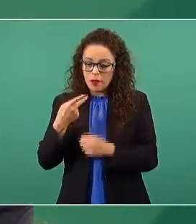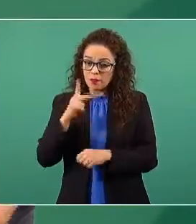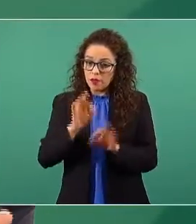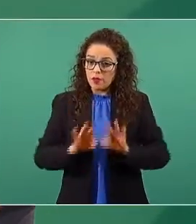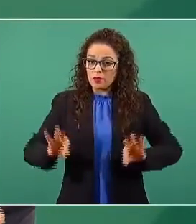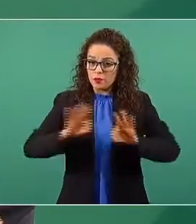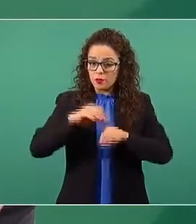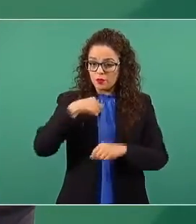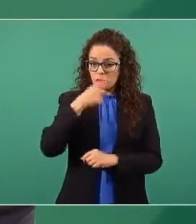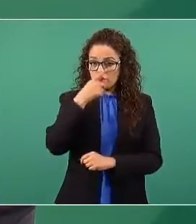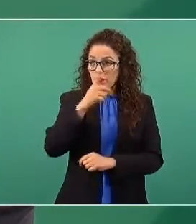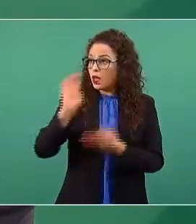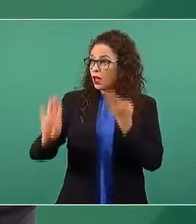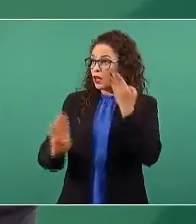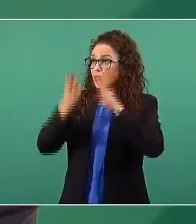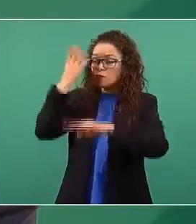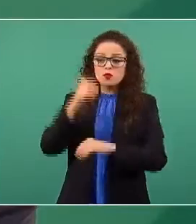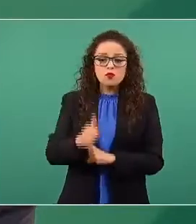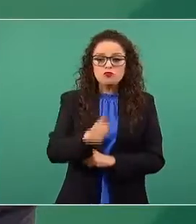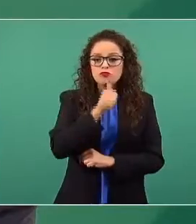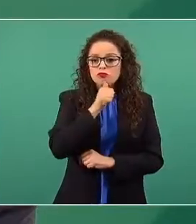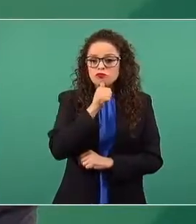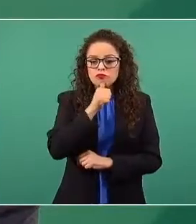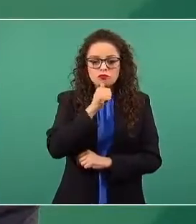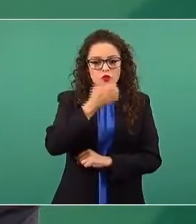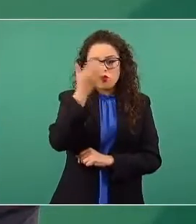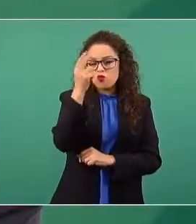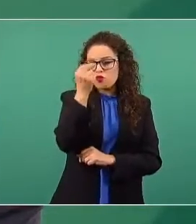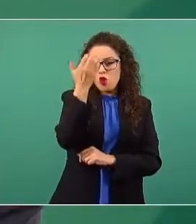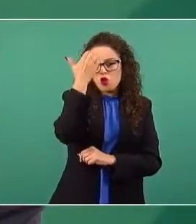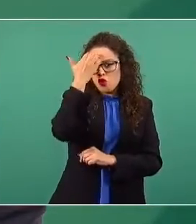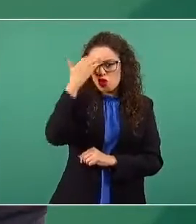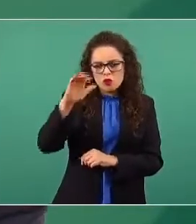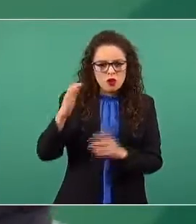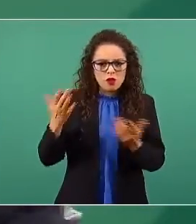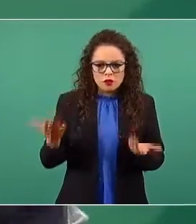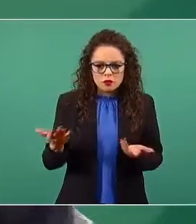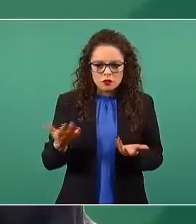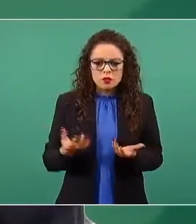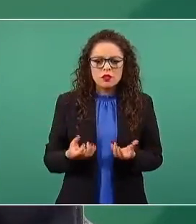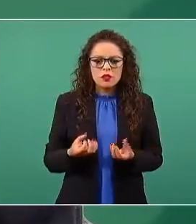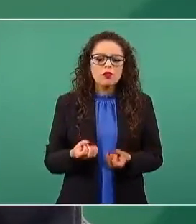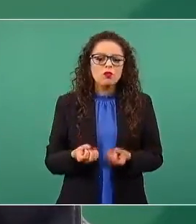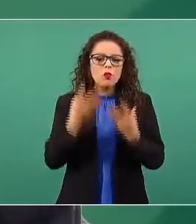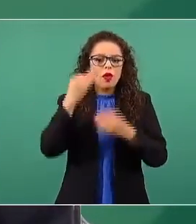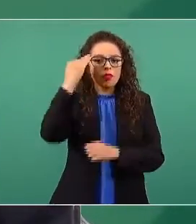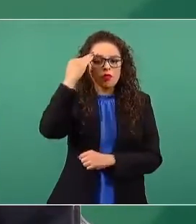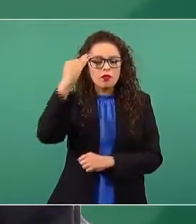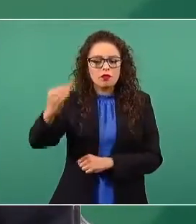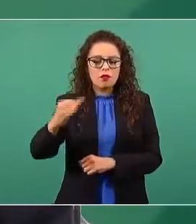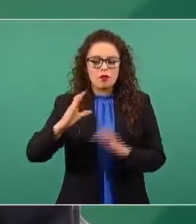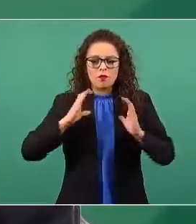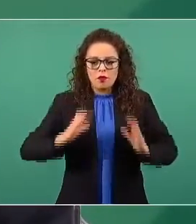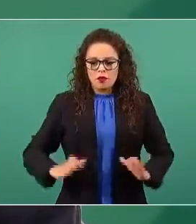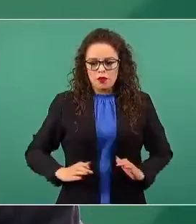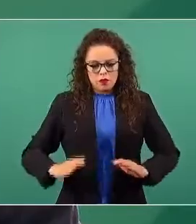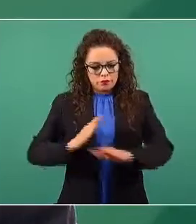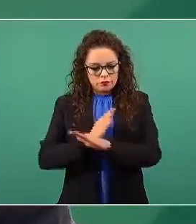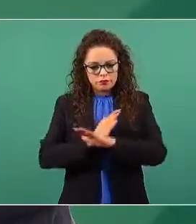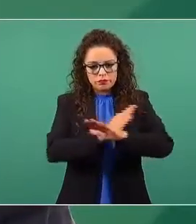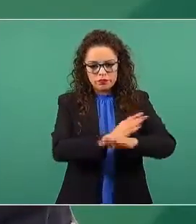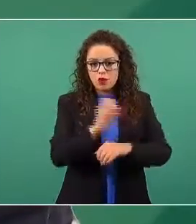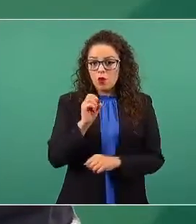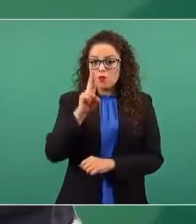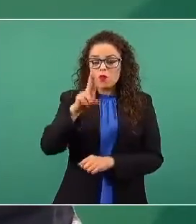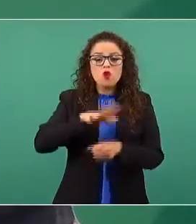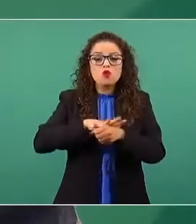en ninguna parte del mundo se conoce cuál es la duración final que va a tener la inmunidad producida por